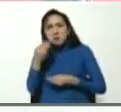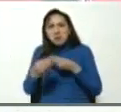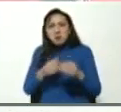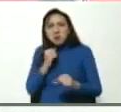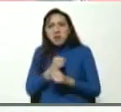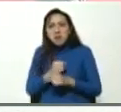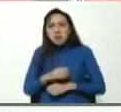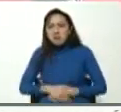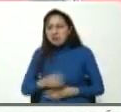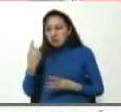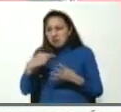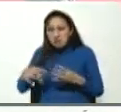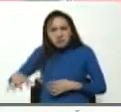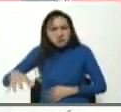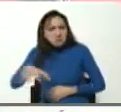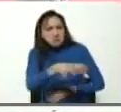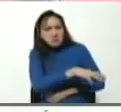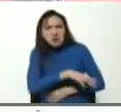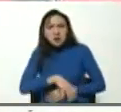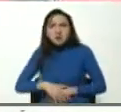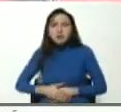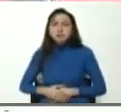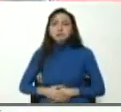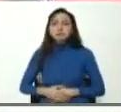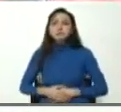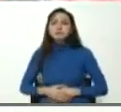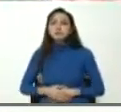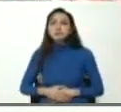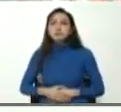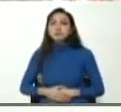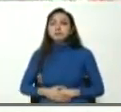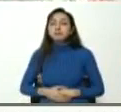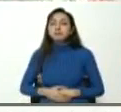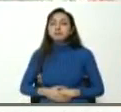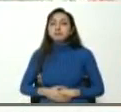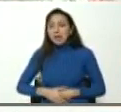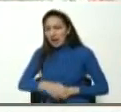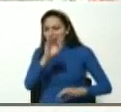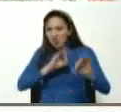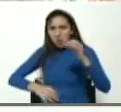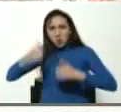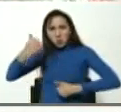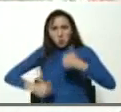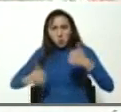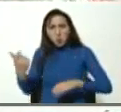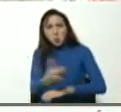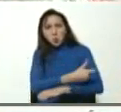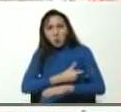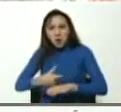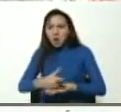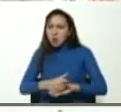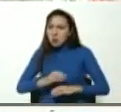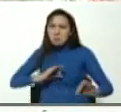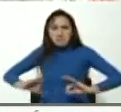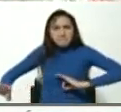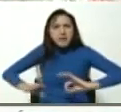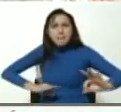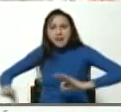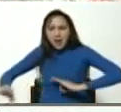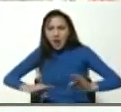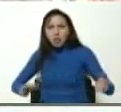las bases para la selección de los candidatos a gobernadores y a